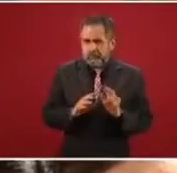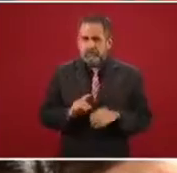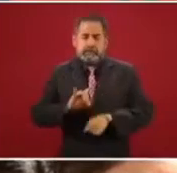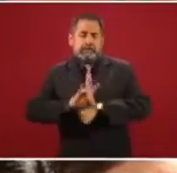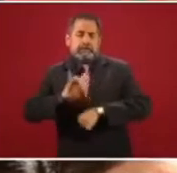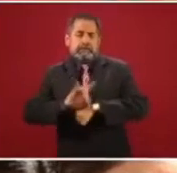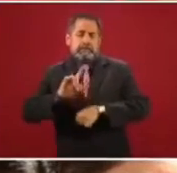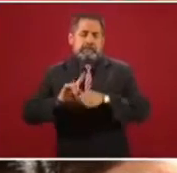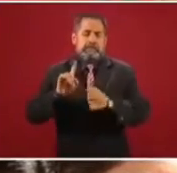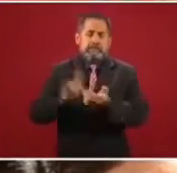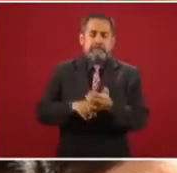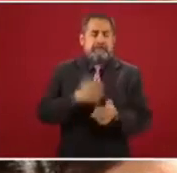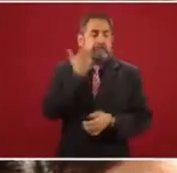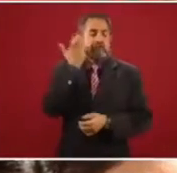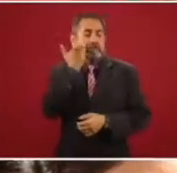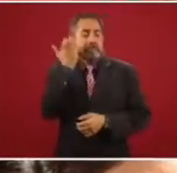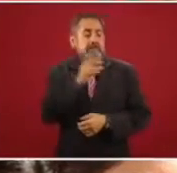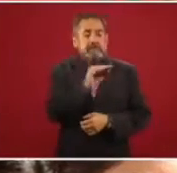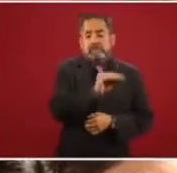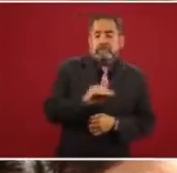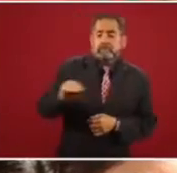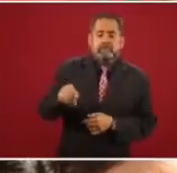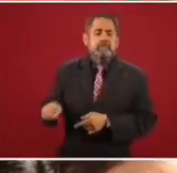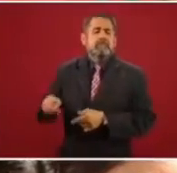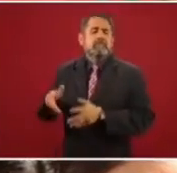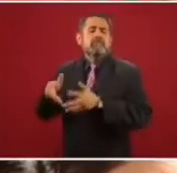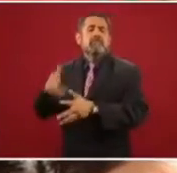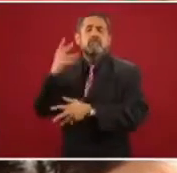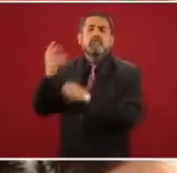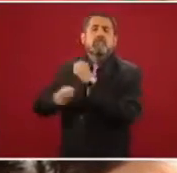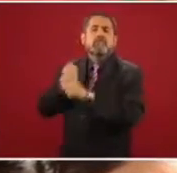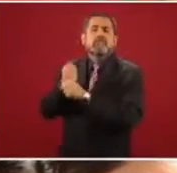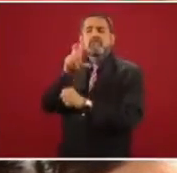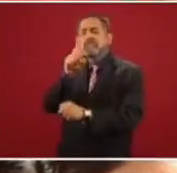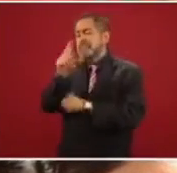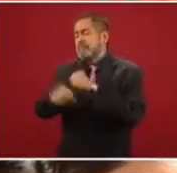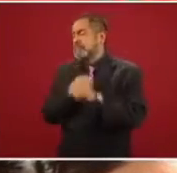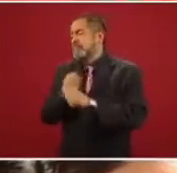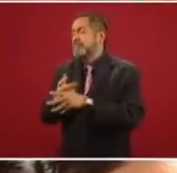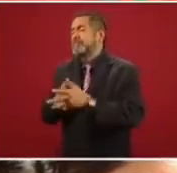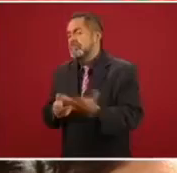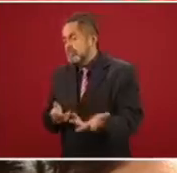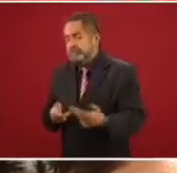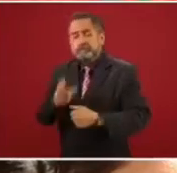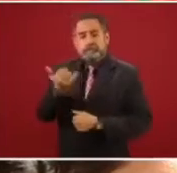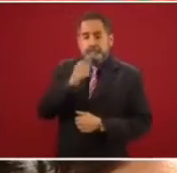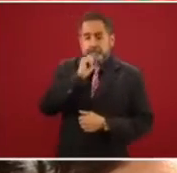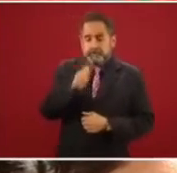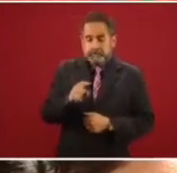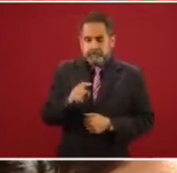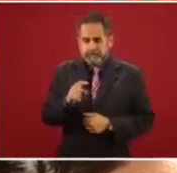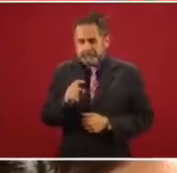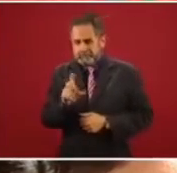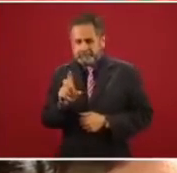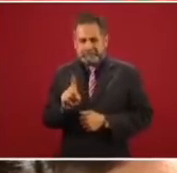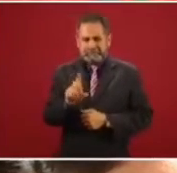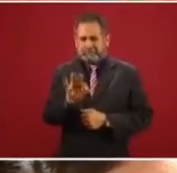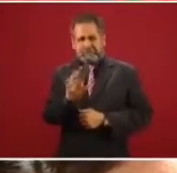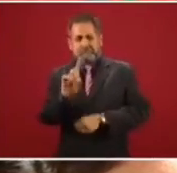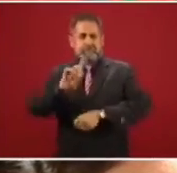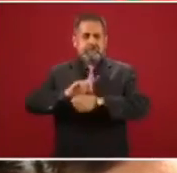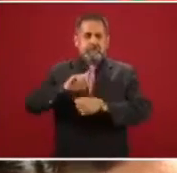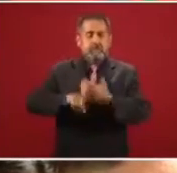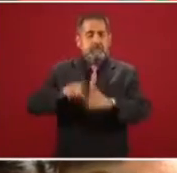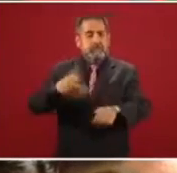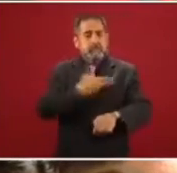de esta 9 de esta clínica que tiene más de 30 años y seguido de eso estamos 30-40 días de la promesa